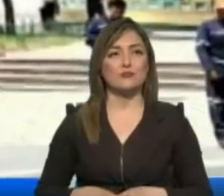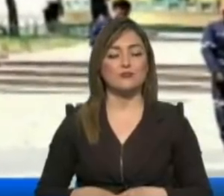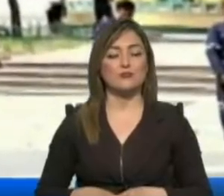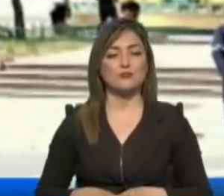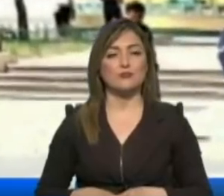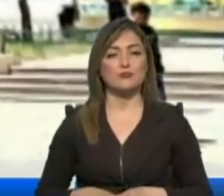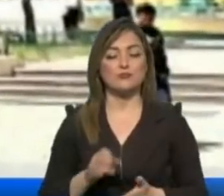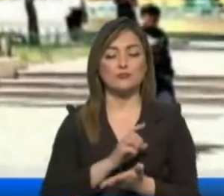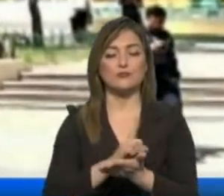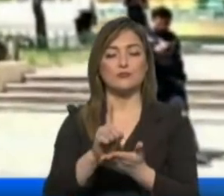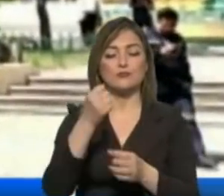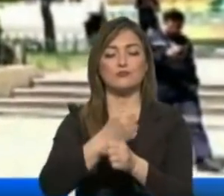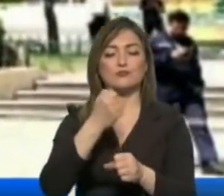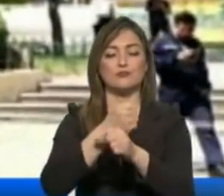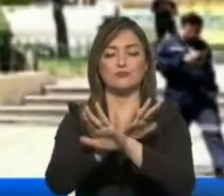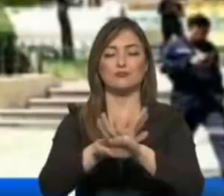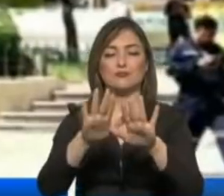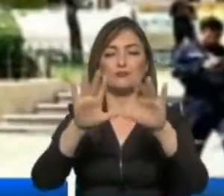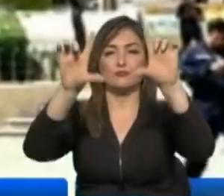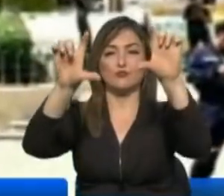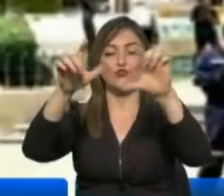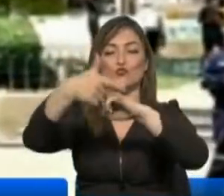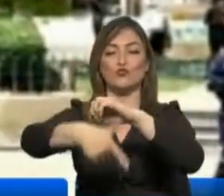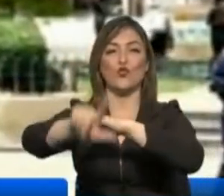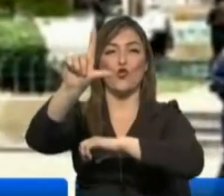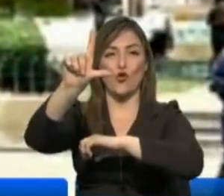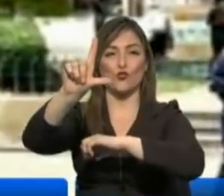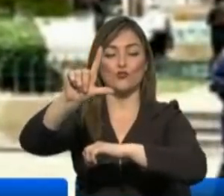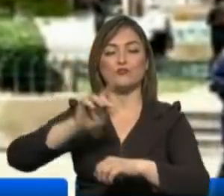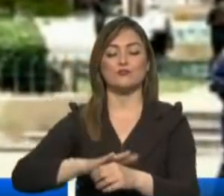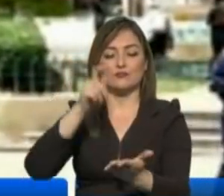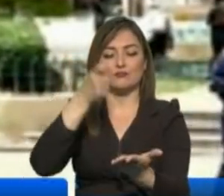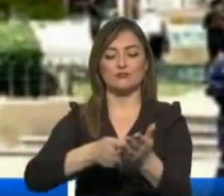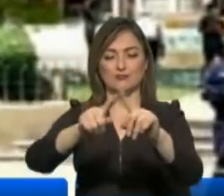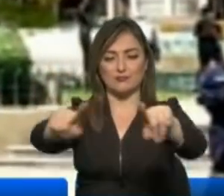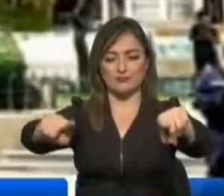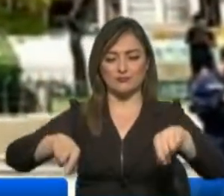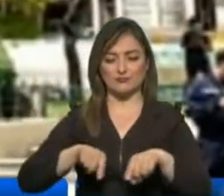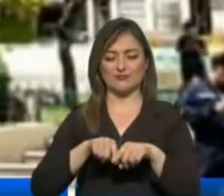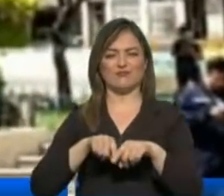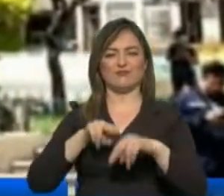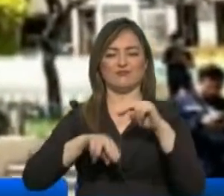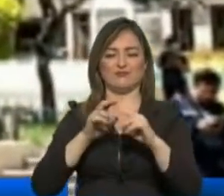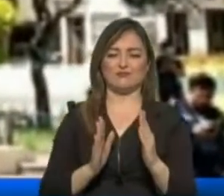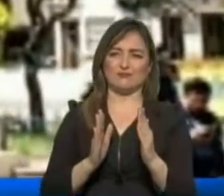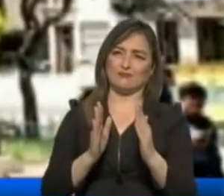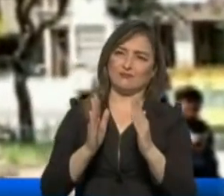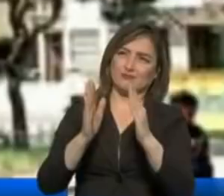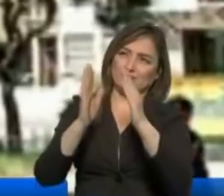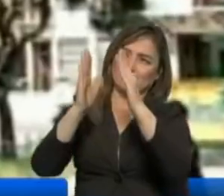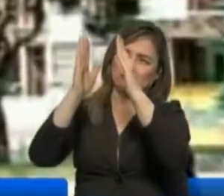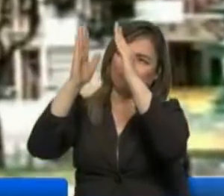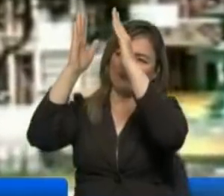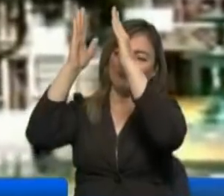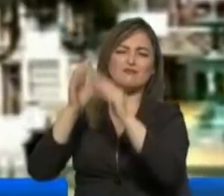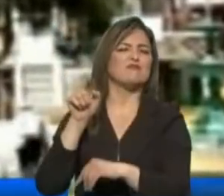Despedimos la semana laboral con una postal desde el sur del país. La fotografía fue captada por nuestro amigo Rolando González. La Plaza San Sebastián en la